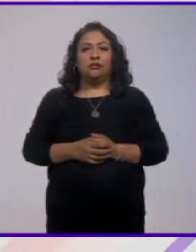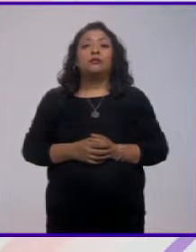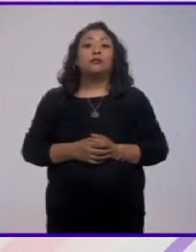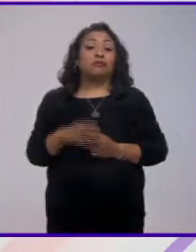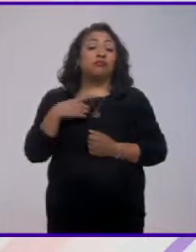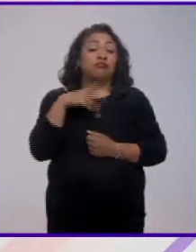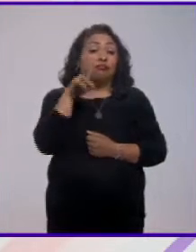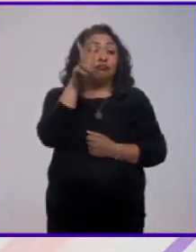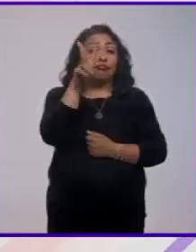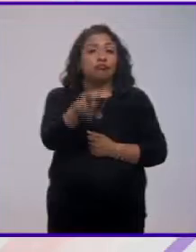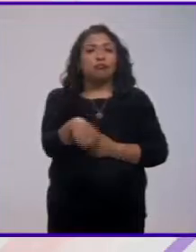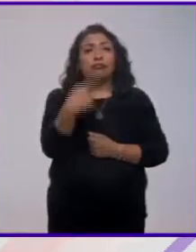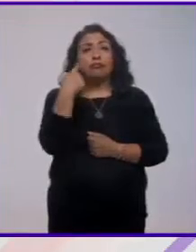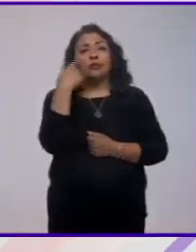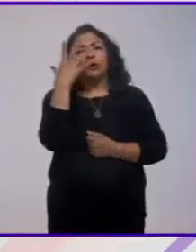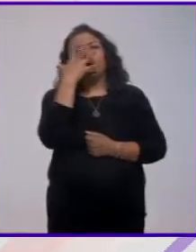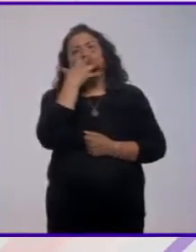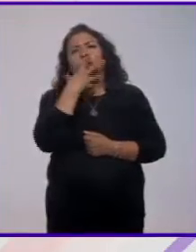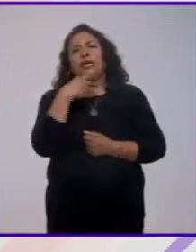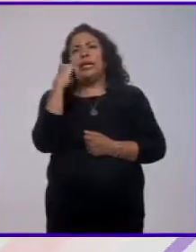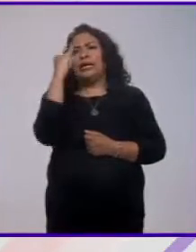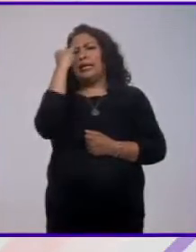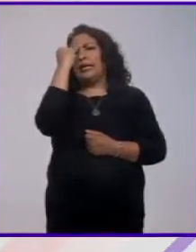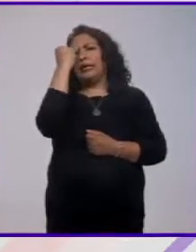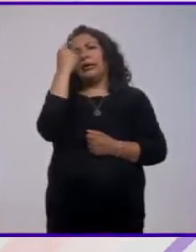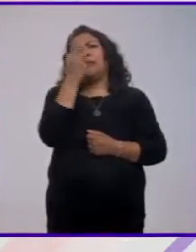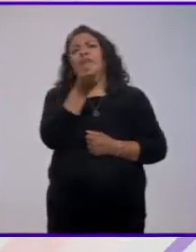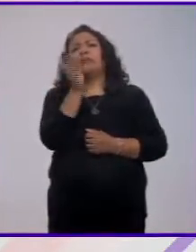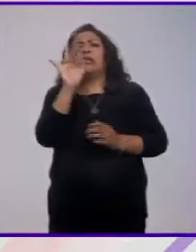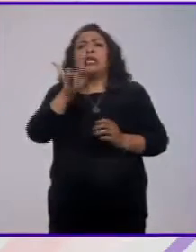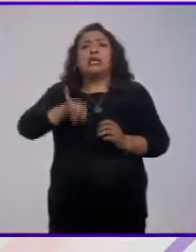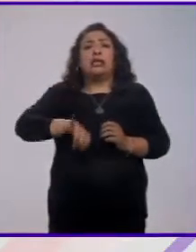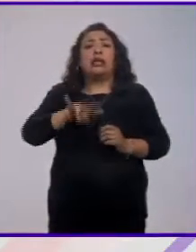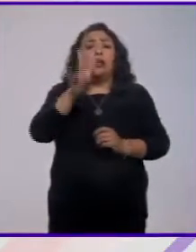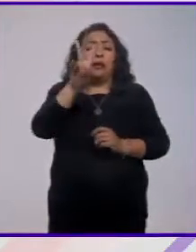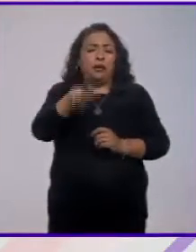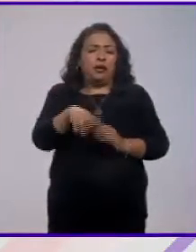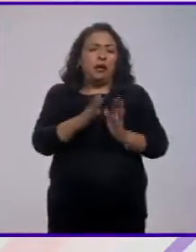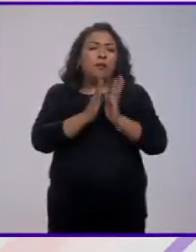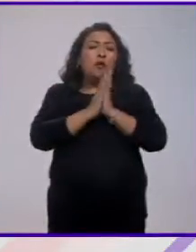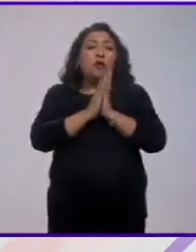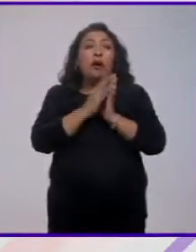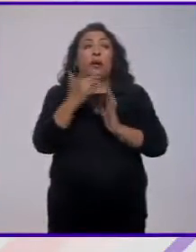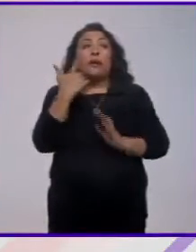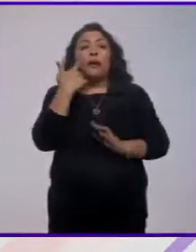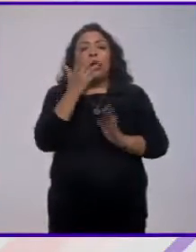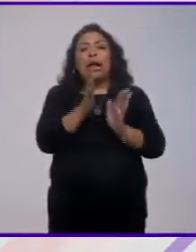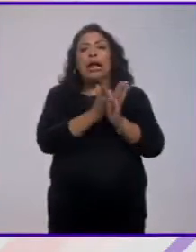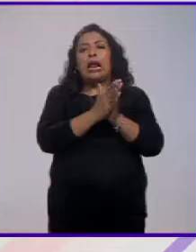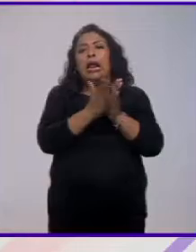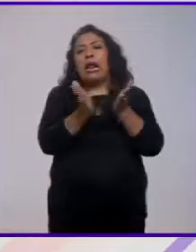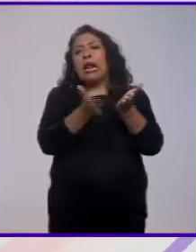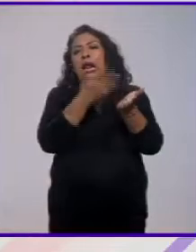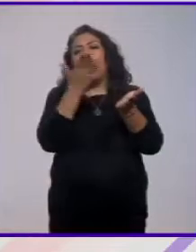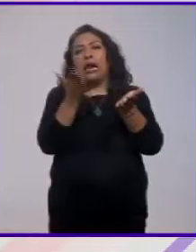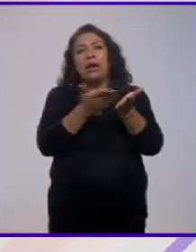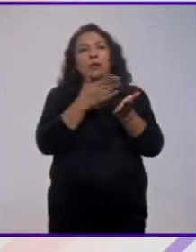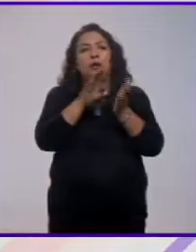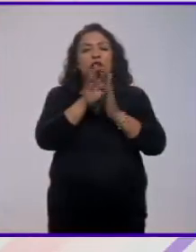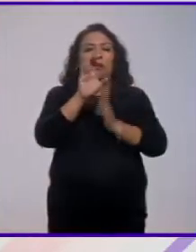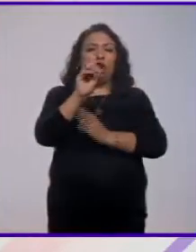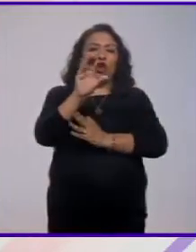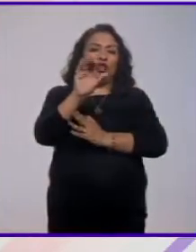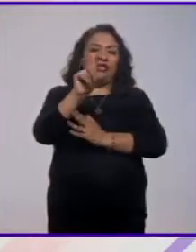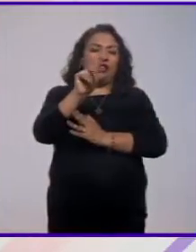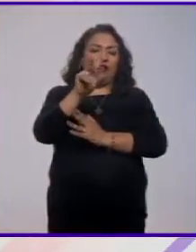Y verdaderamente es una fascinación la India. Para cualquier interesado, por favor, no deje pasar al menos un par de libros. En el caso de Octavio